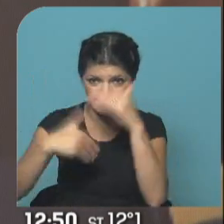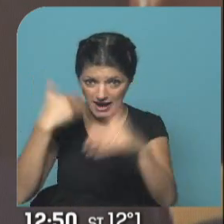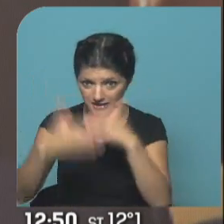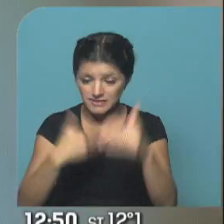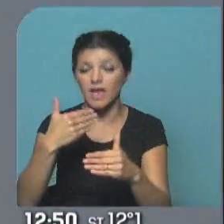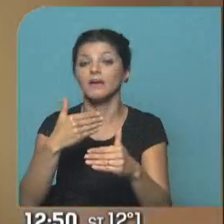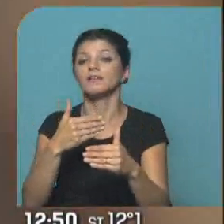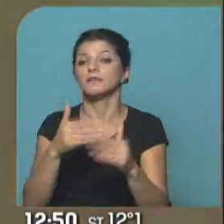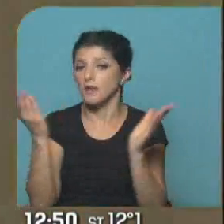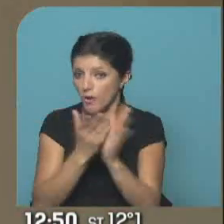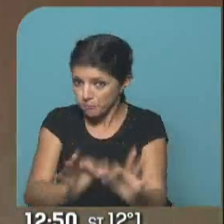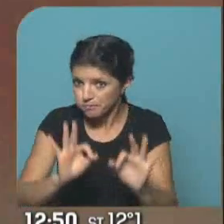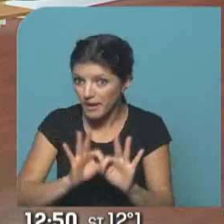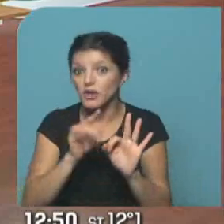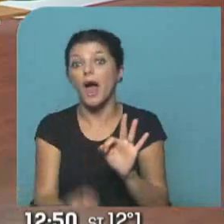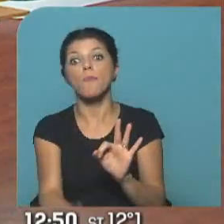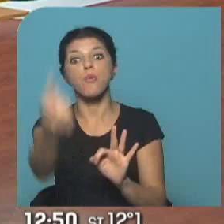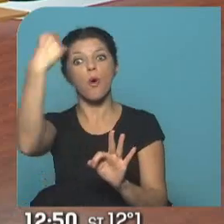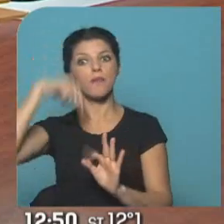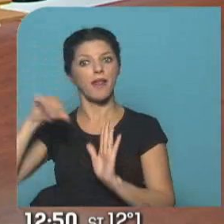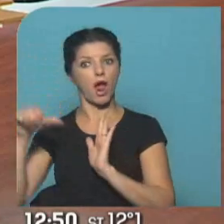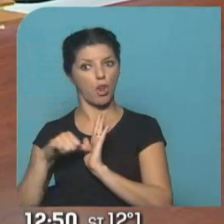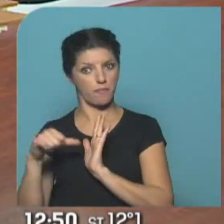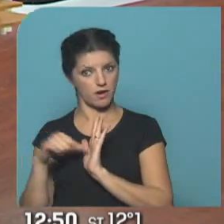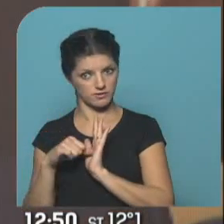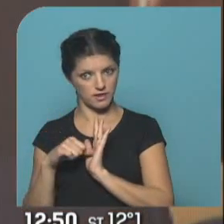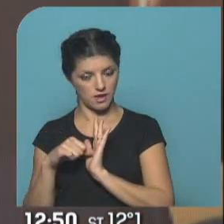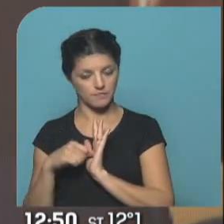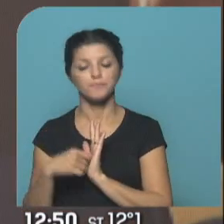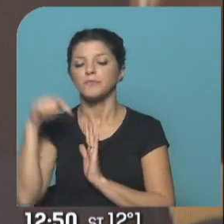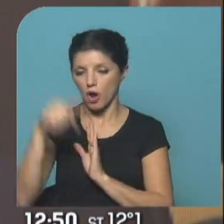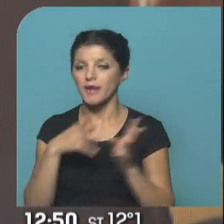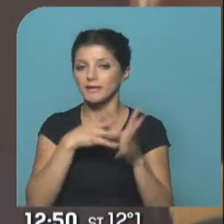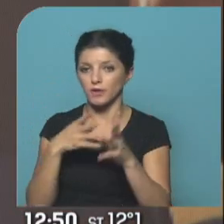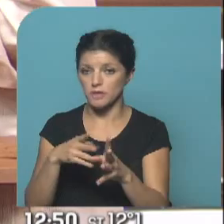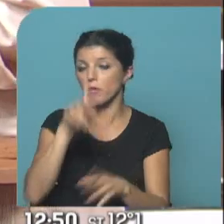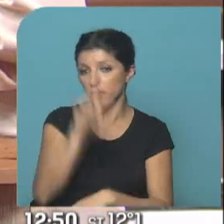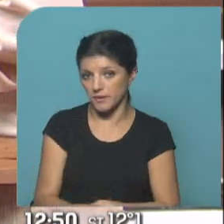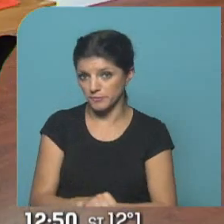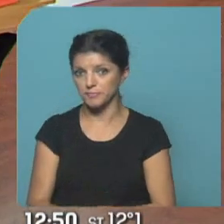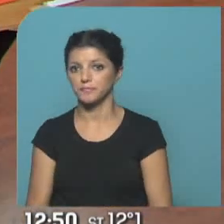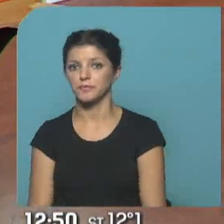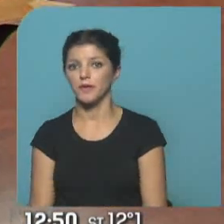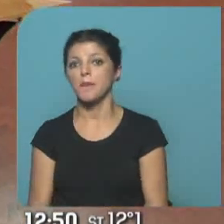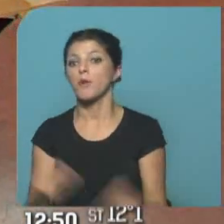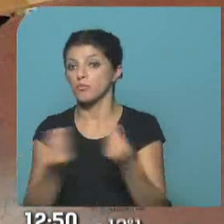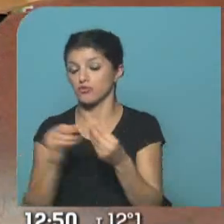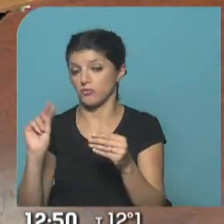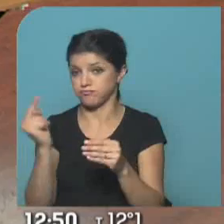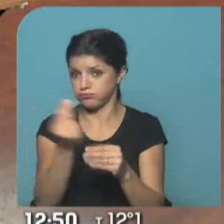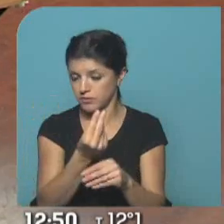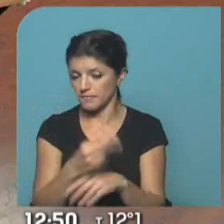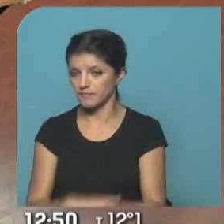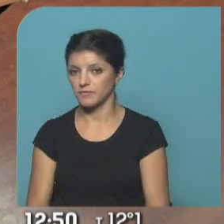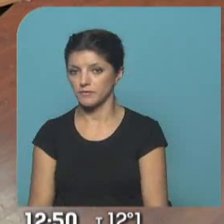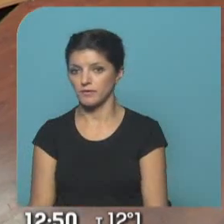¿Qué va a pasar con ese regreso? Es decir, lo que tenemos hasta ahora es terrorismo de bajo costo y alto impacto. Rapidísimo. Sí, pero ahí hay una profunda